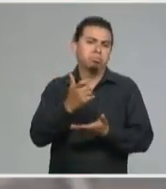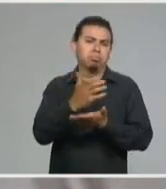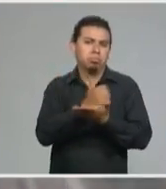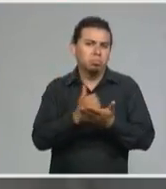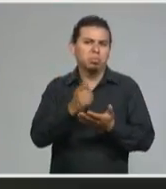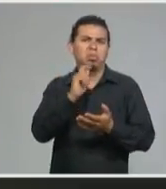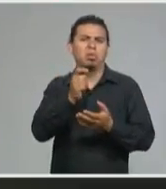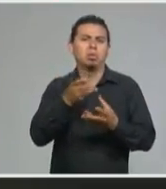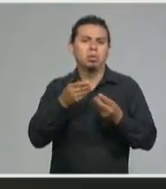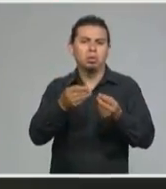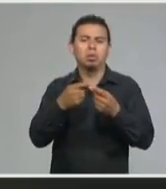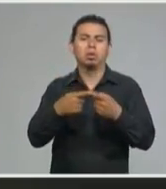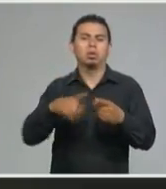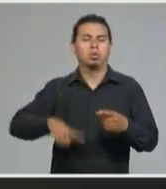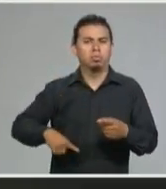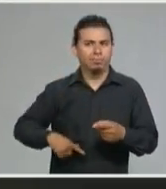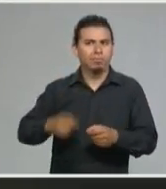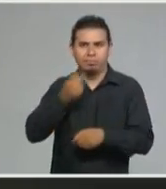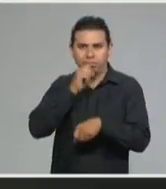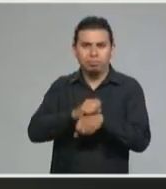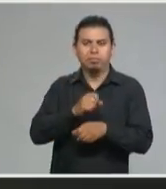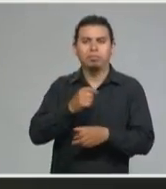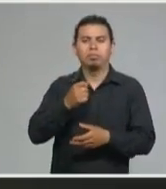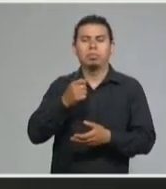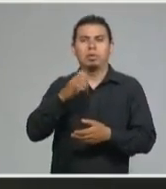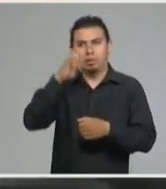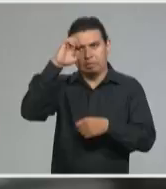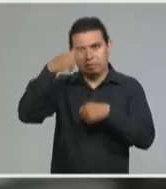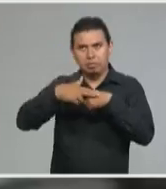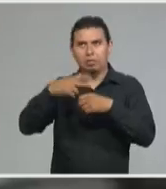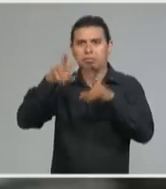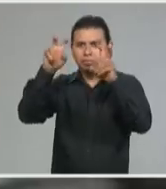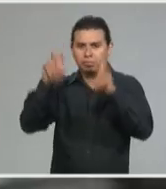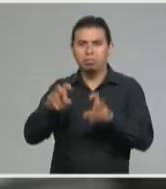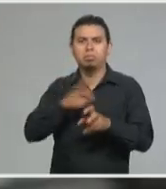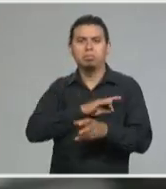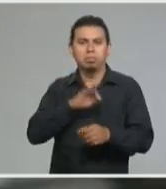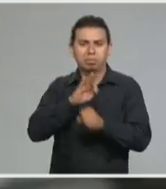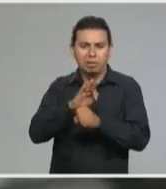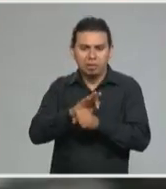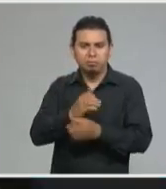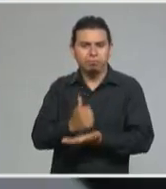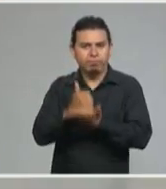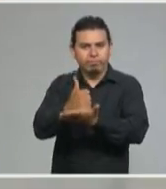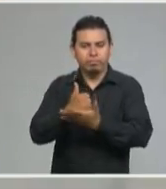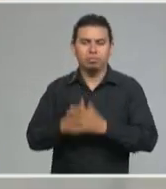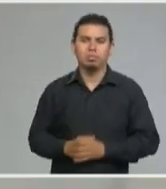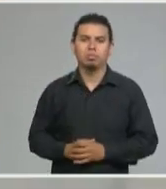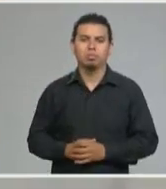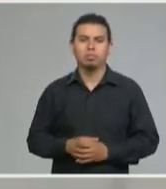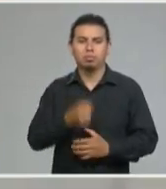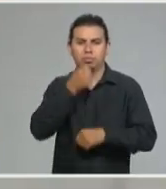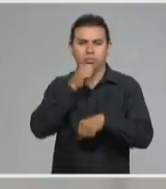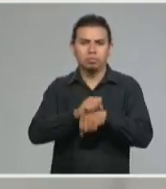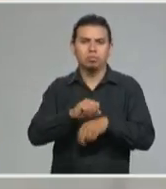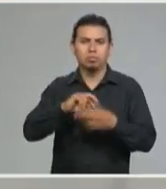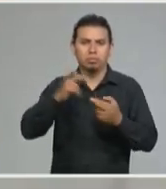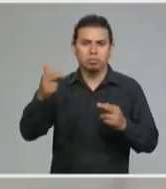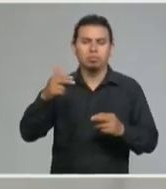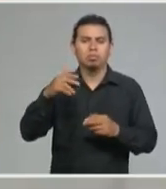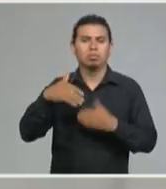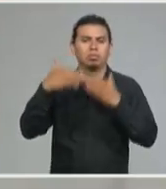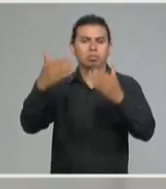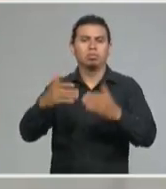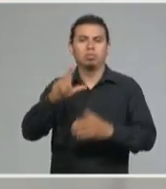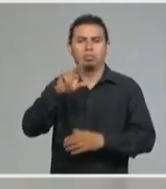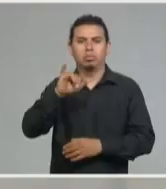la Secretaría de Gobernación, de Relaciones Exteriores y la Secretaría de Defensa. El secretario de Relaciones Exteriores,